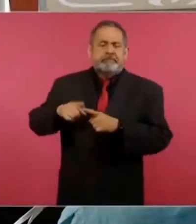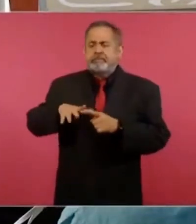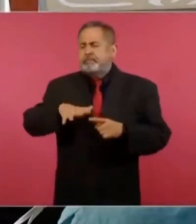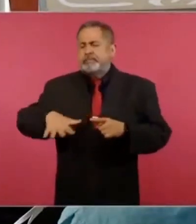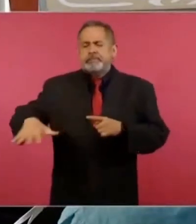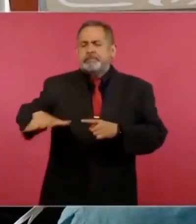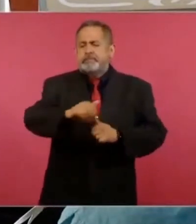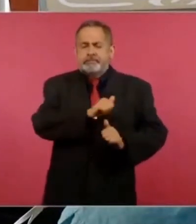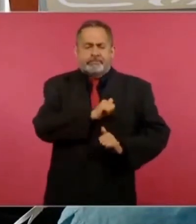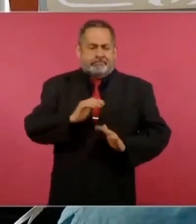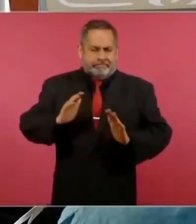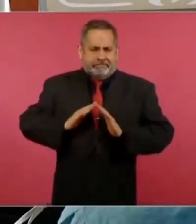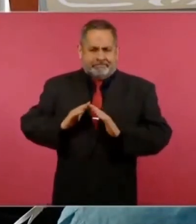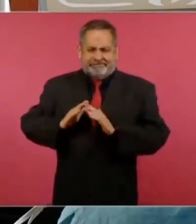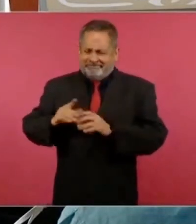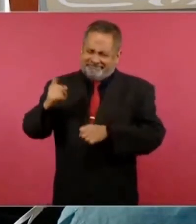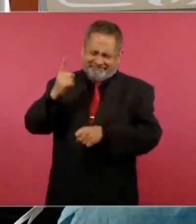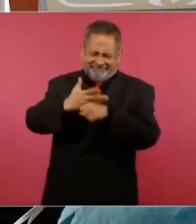las han